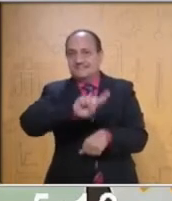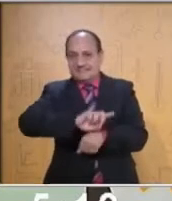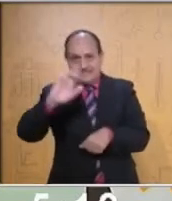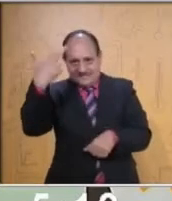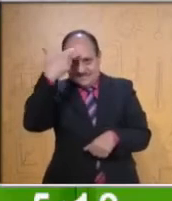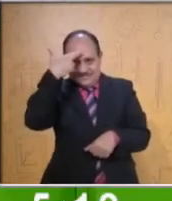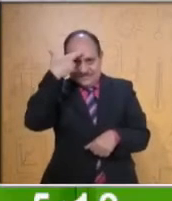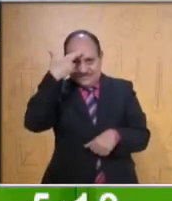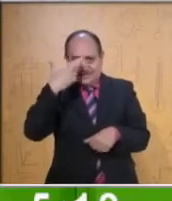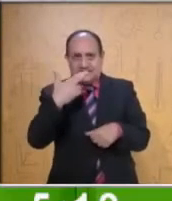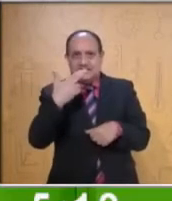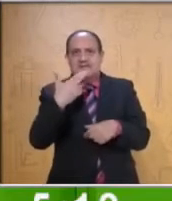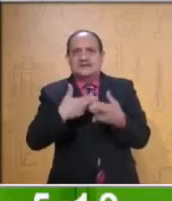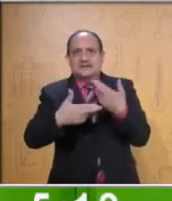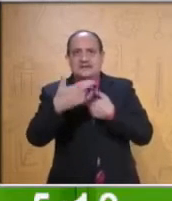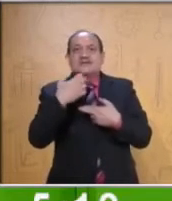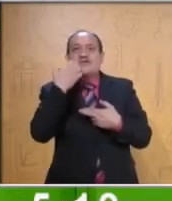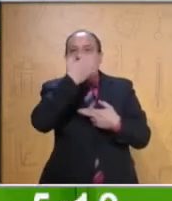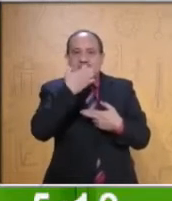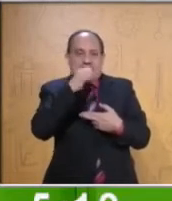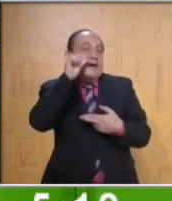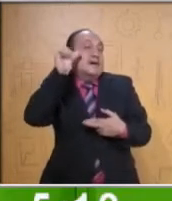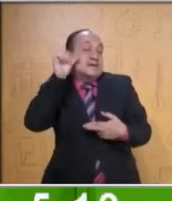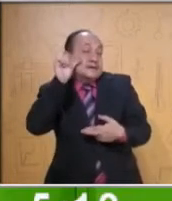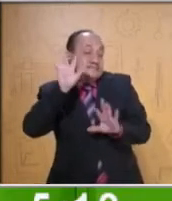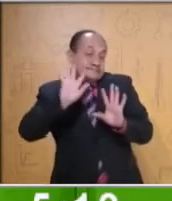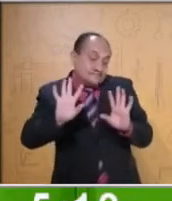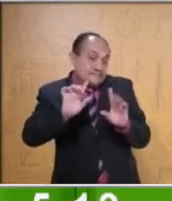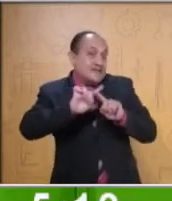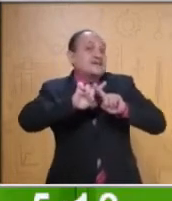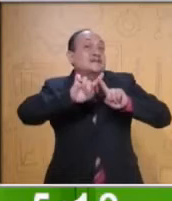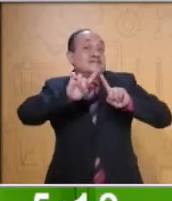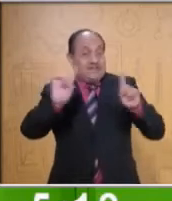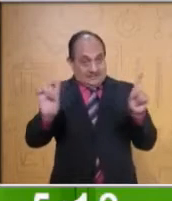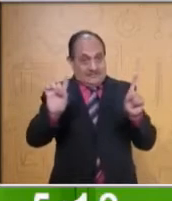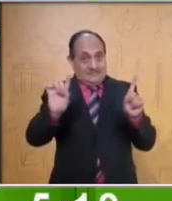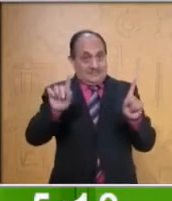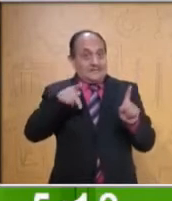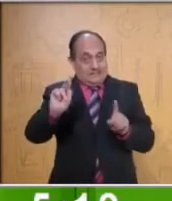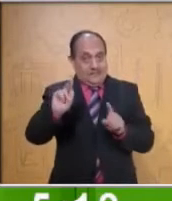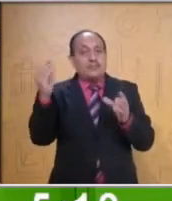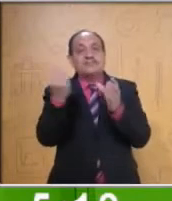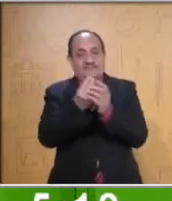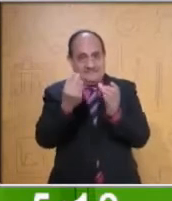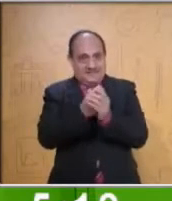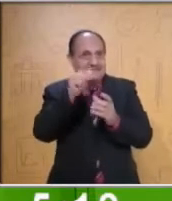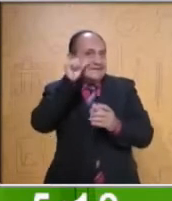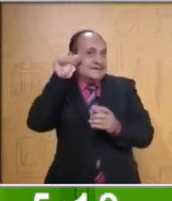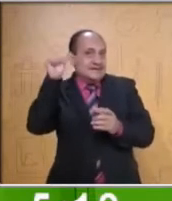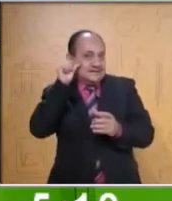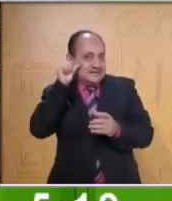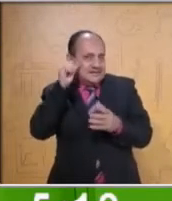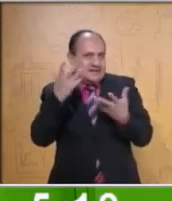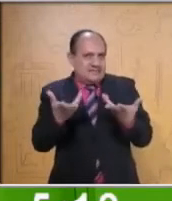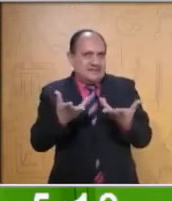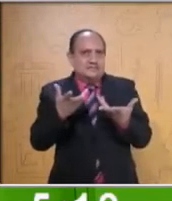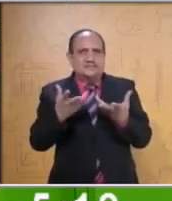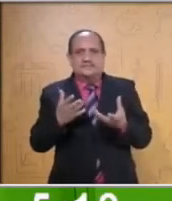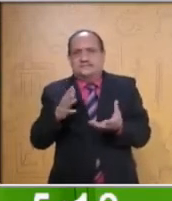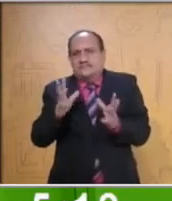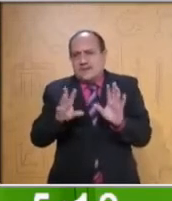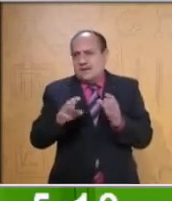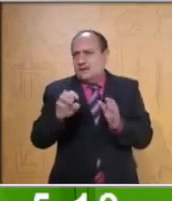estamos regresando a la escuela a partir de ayer de una manera diferente, pero que estamos tratando de ingresar a las